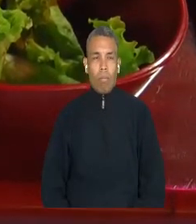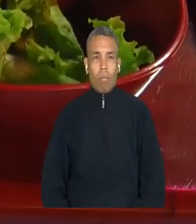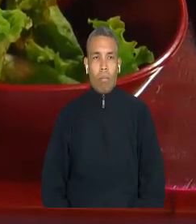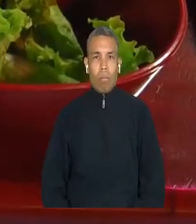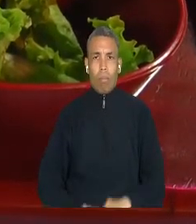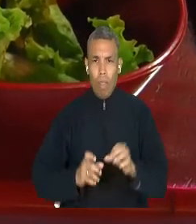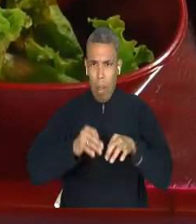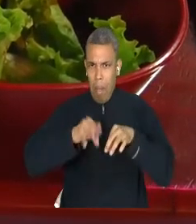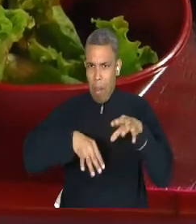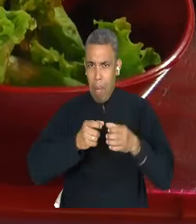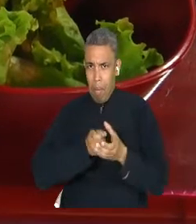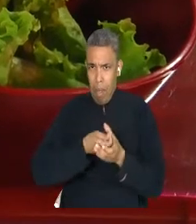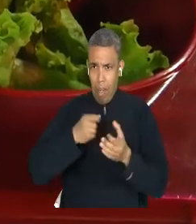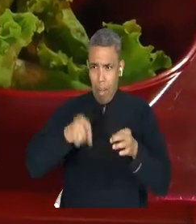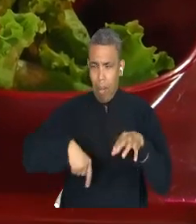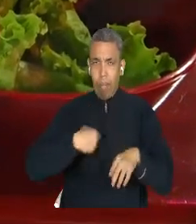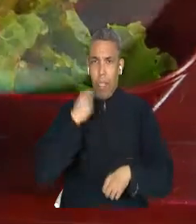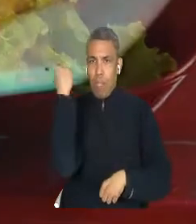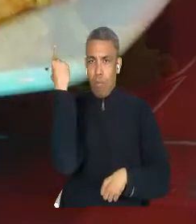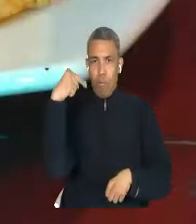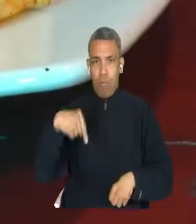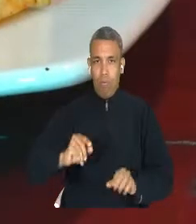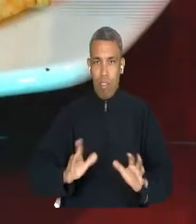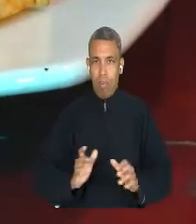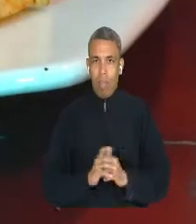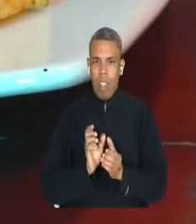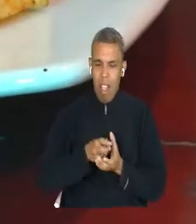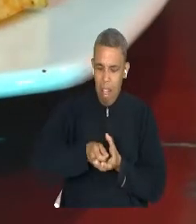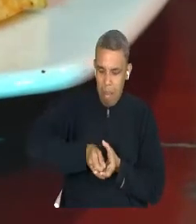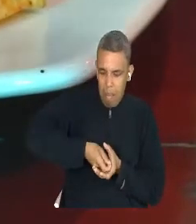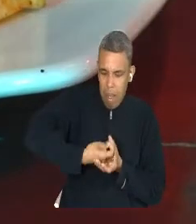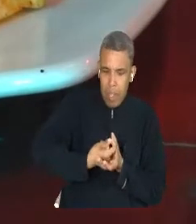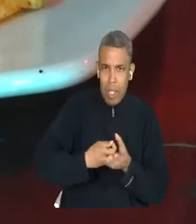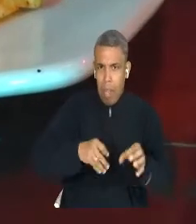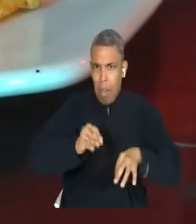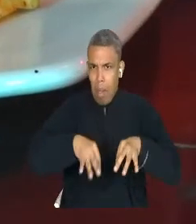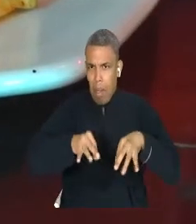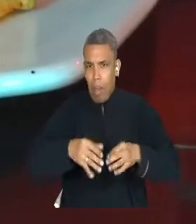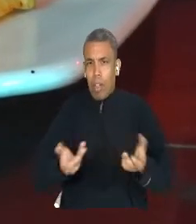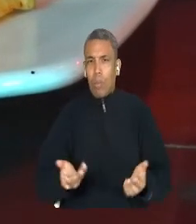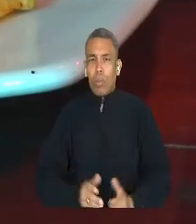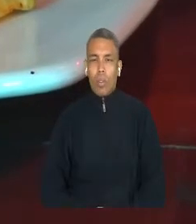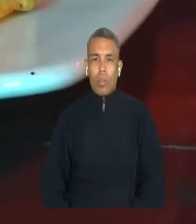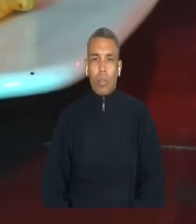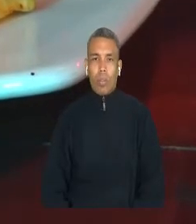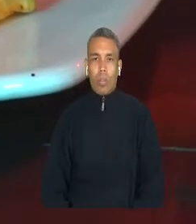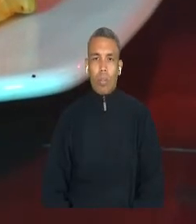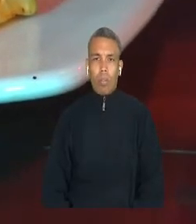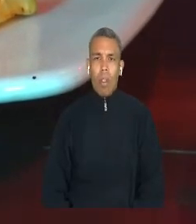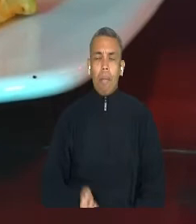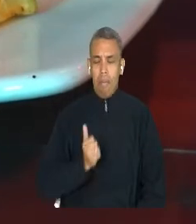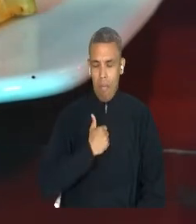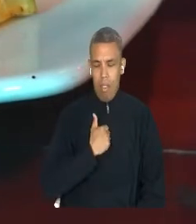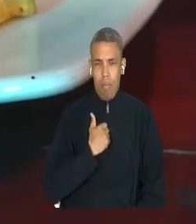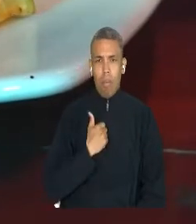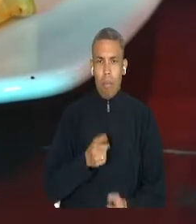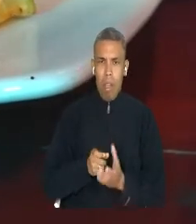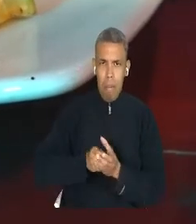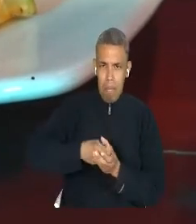más. Cuéntenos un poco acerca de la preparación de estas papitas. Papitas, son papitas artesanales, pues partiditas en